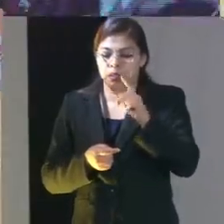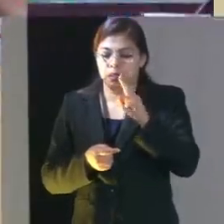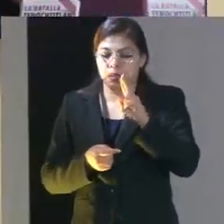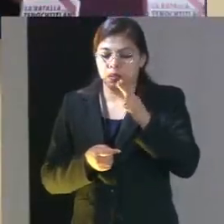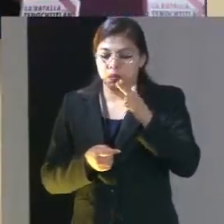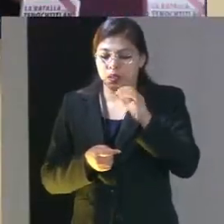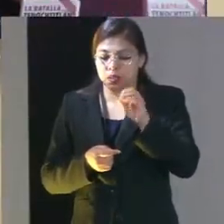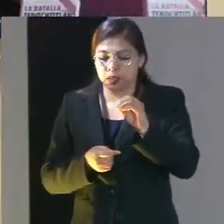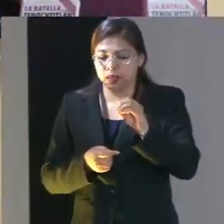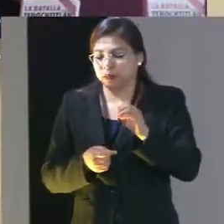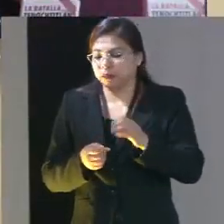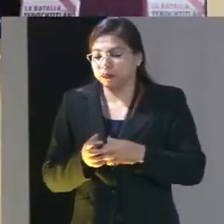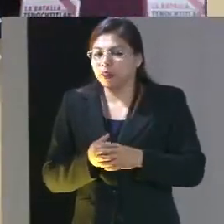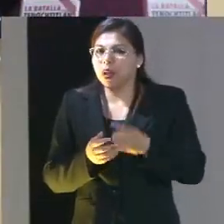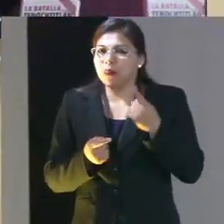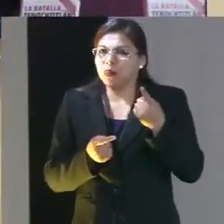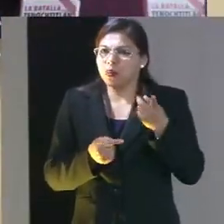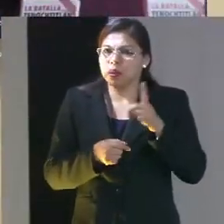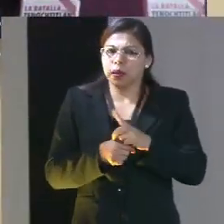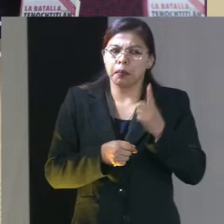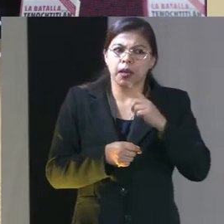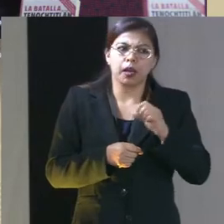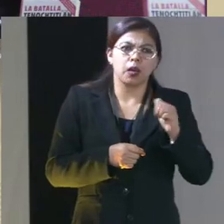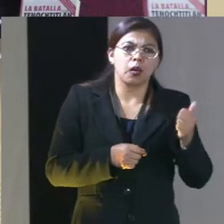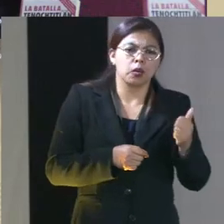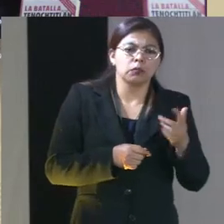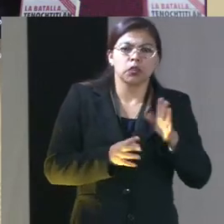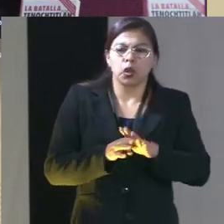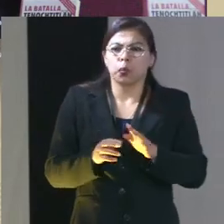un día para otro, pero ¿por qué es de un día para otro? Porque es una traición